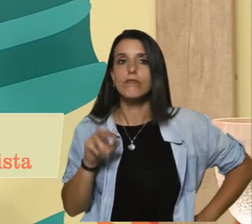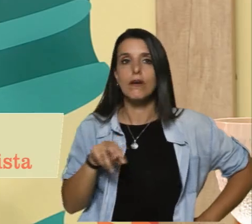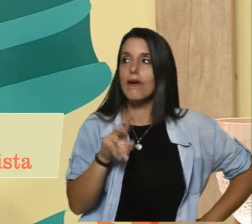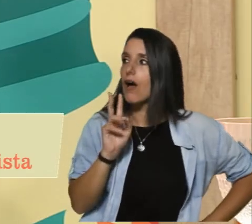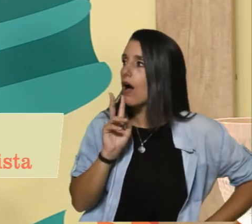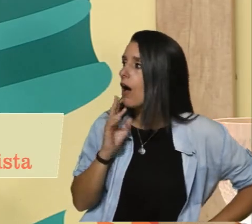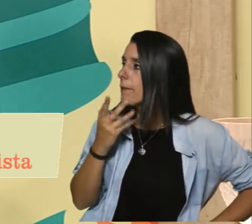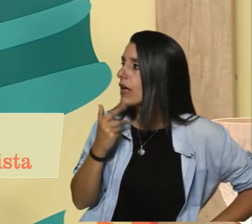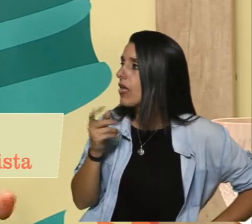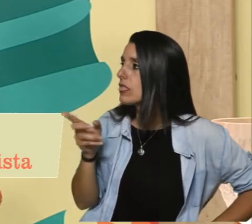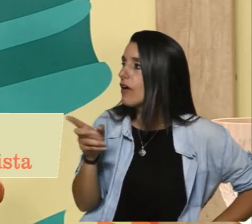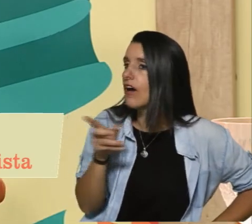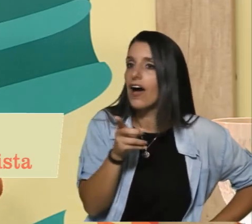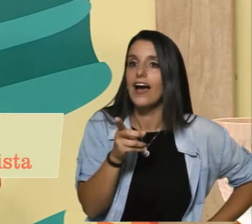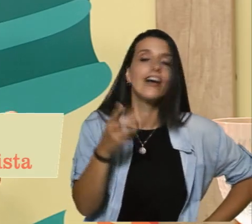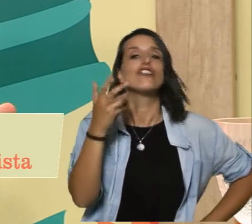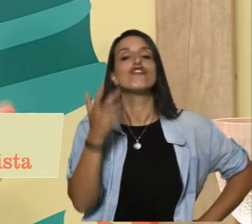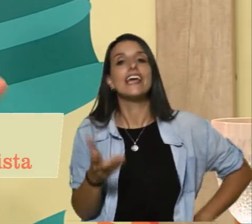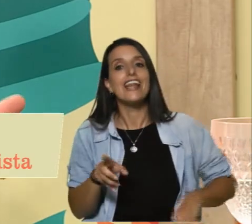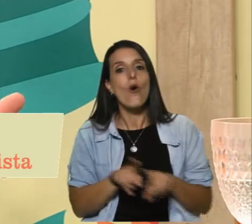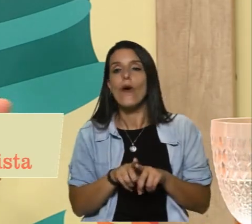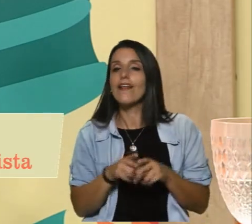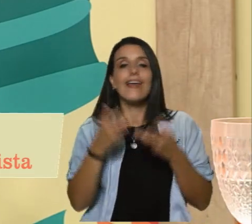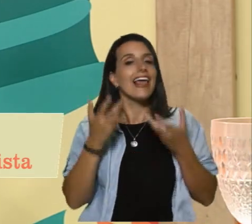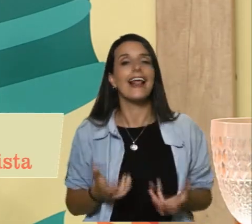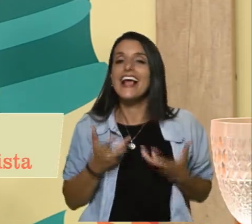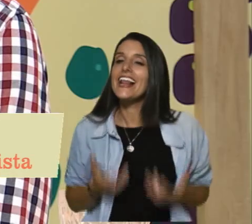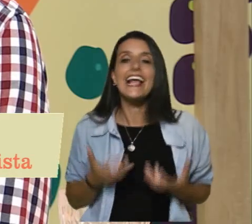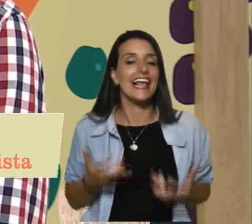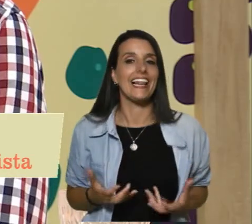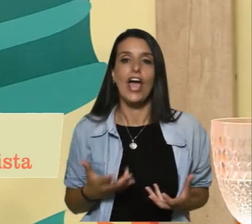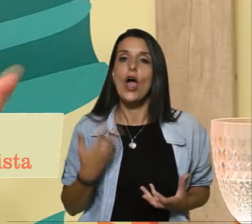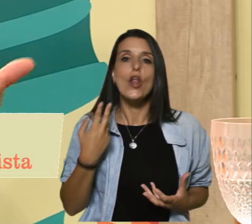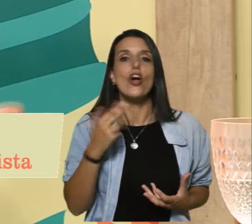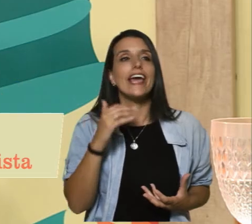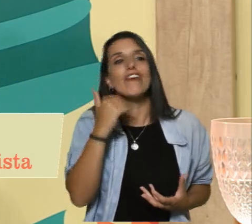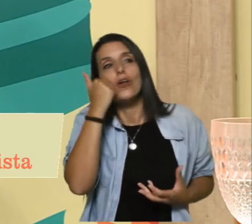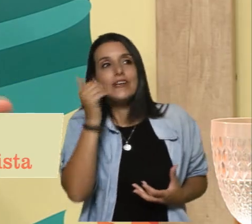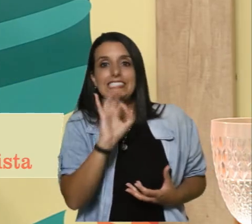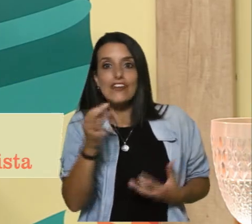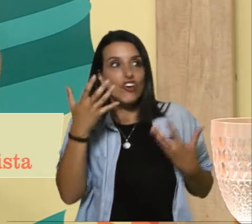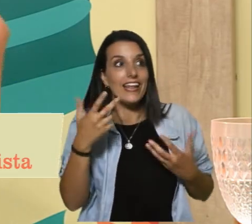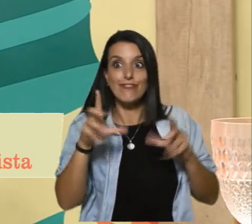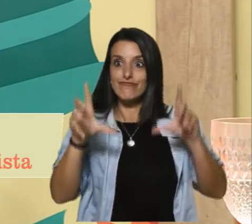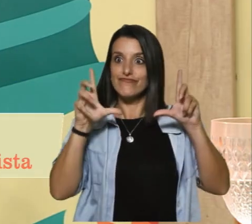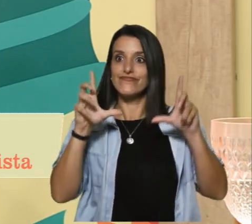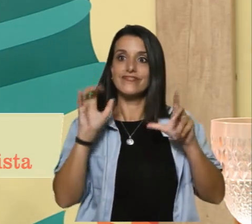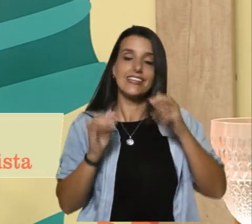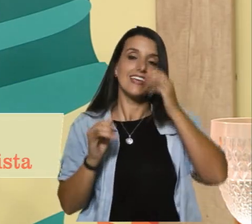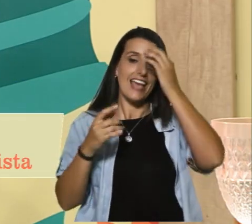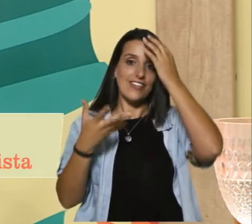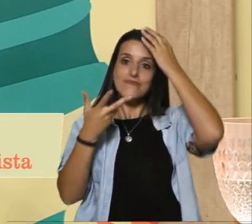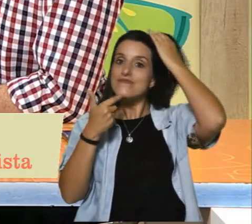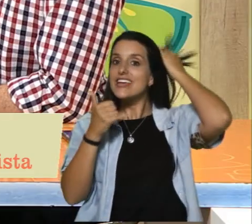me gustó pasar desapercibido, quería ser como protagonista y que nada, más allá de acompañar, me gustaba estar ahí al